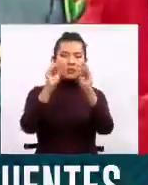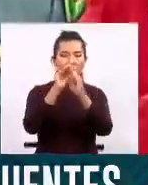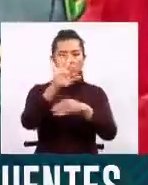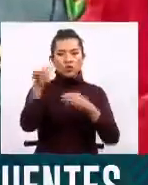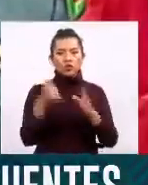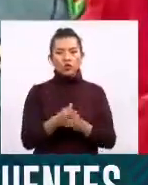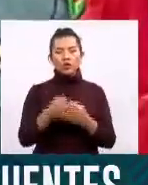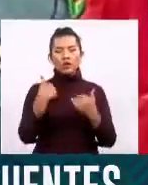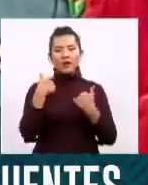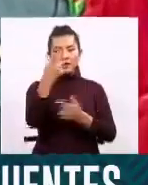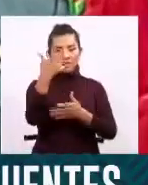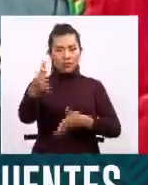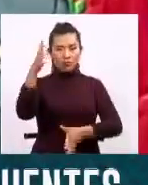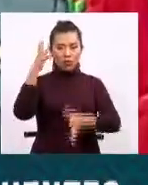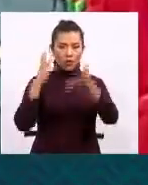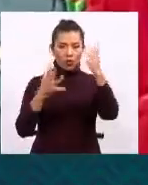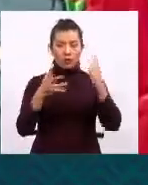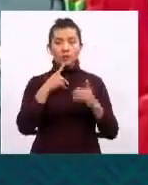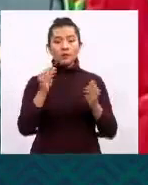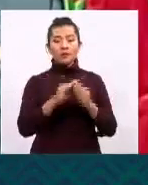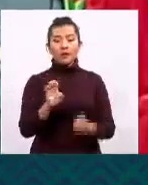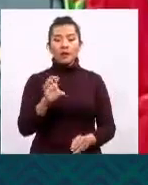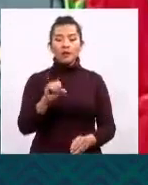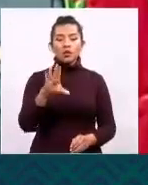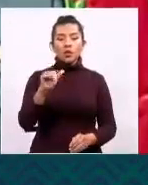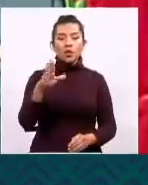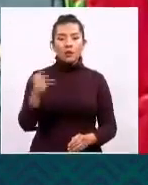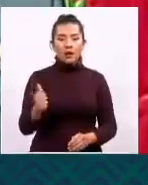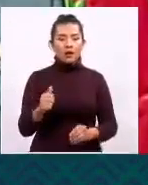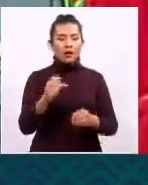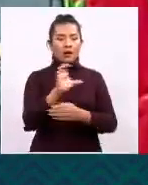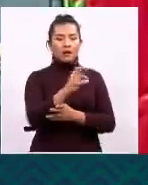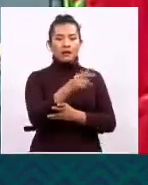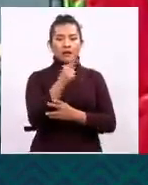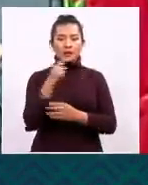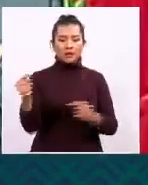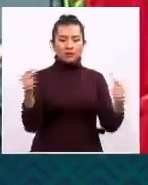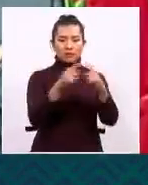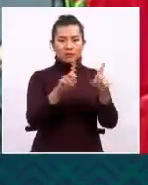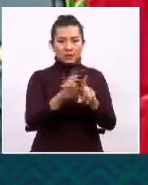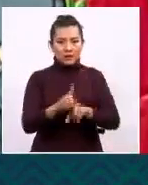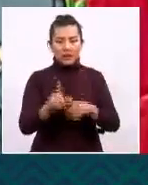construcción de la carretera Escoma-Charazani, tramo 1, que corresponde a